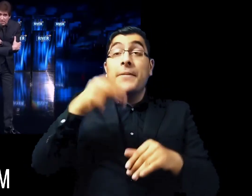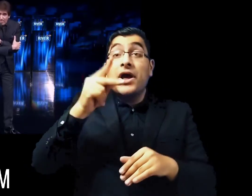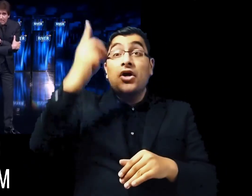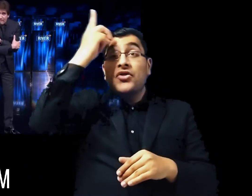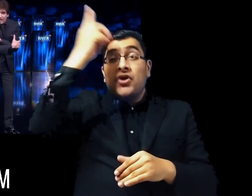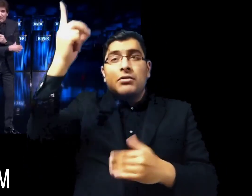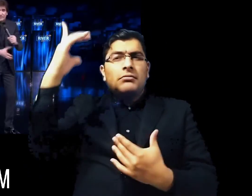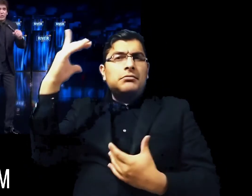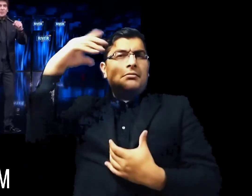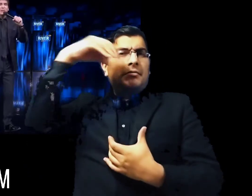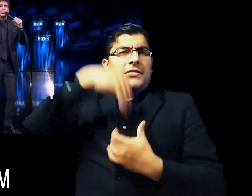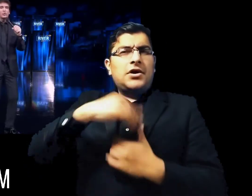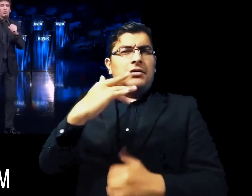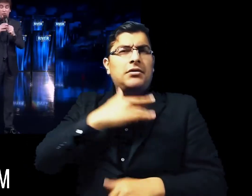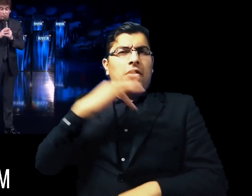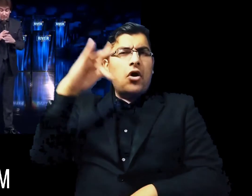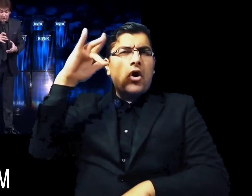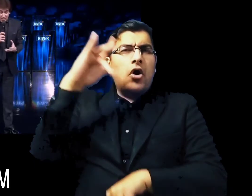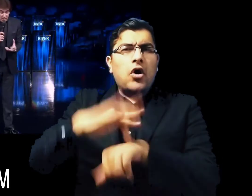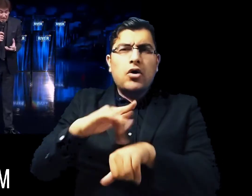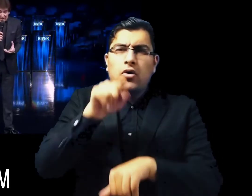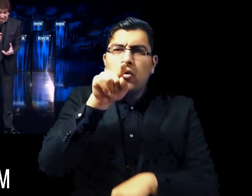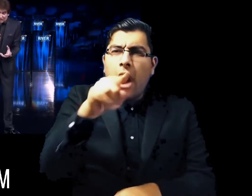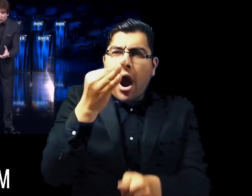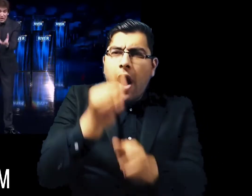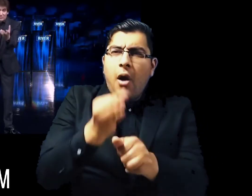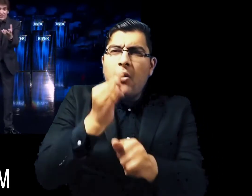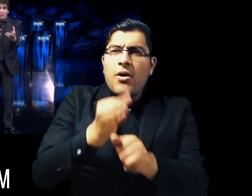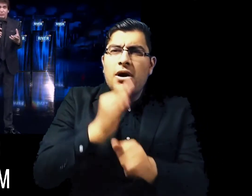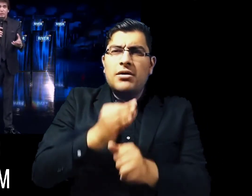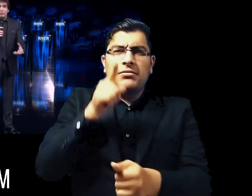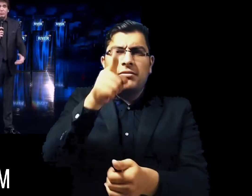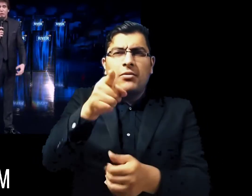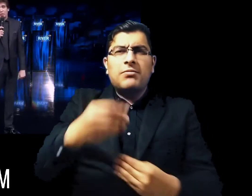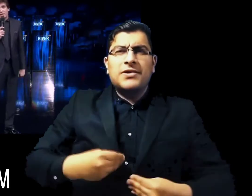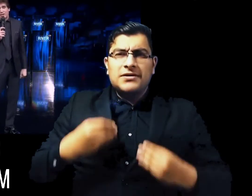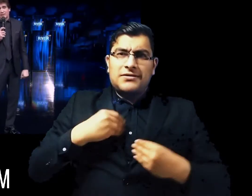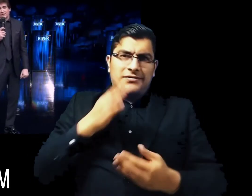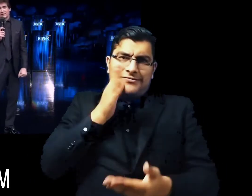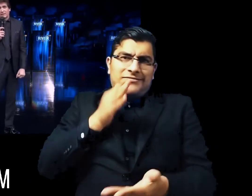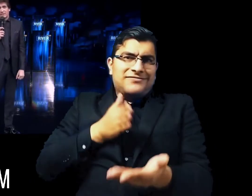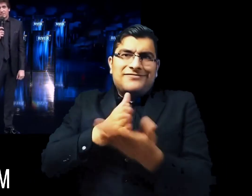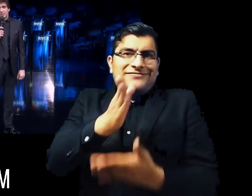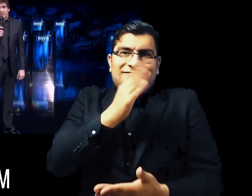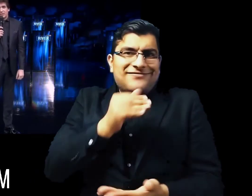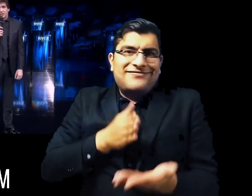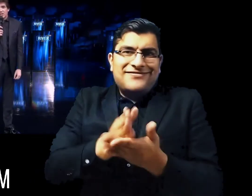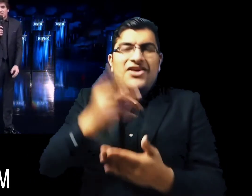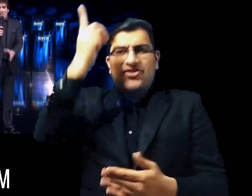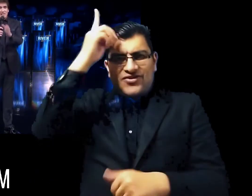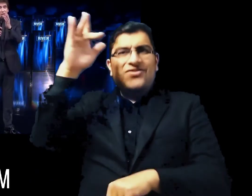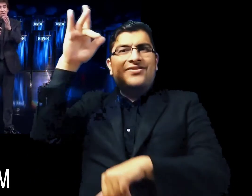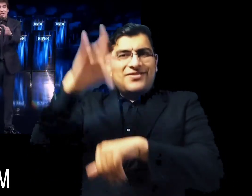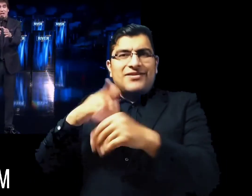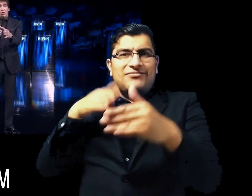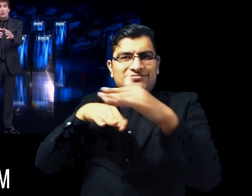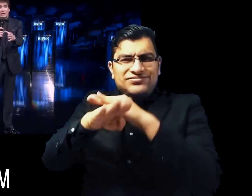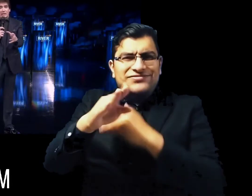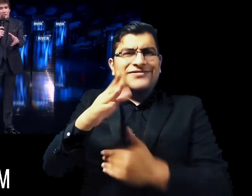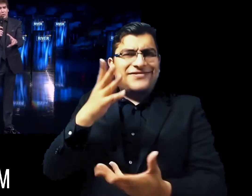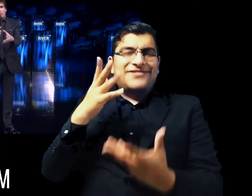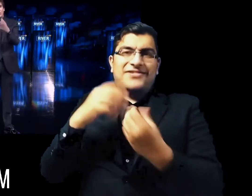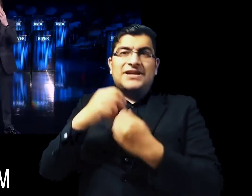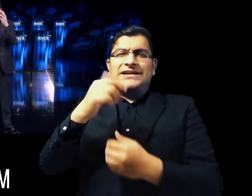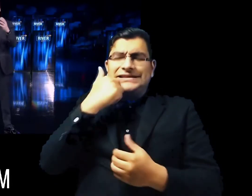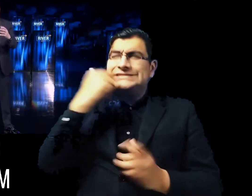Santo ha estado hablando a tu corazón, a tu alma, que es donde yo no puedo llegar. Así que si ahora quieres